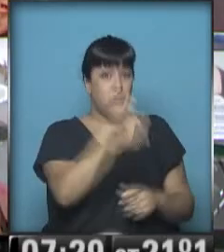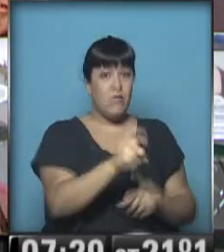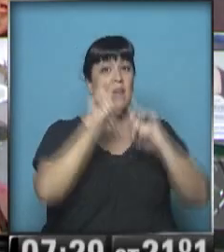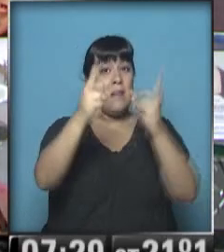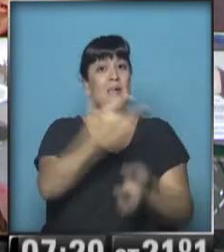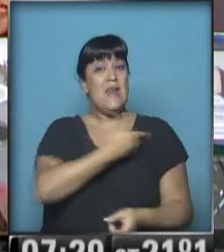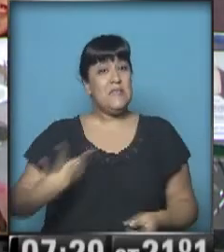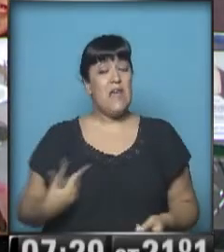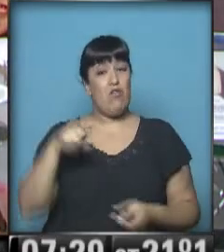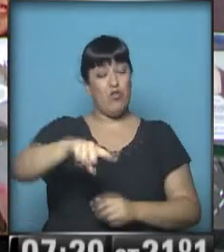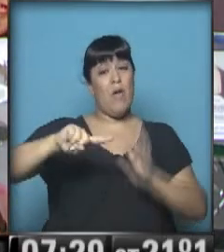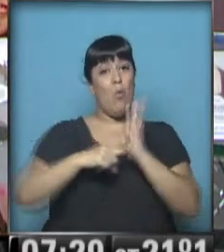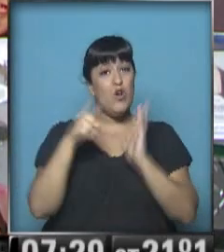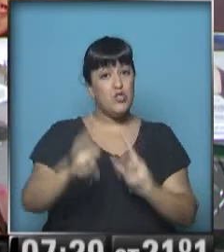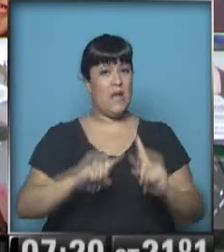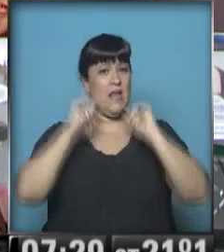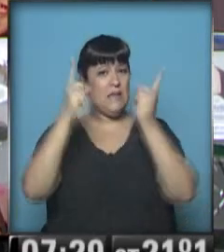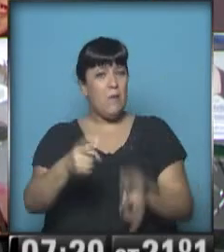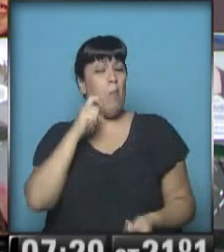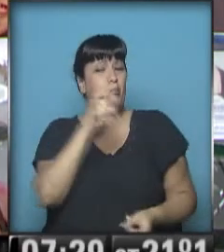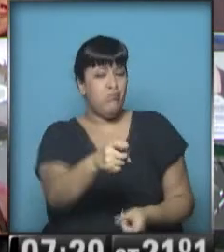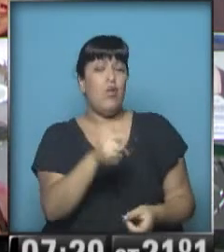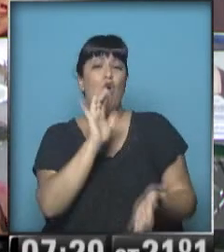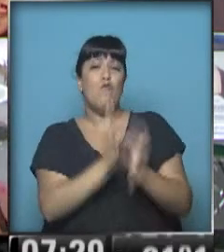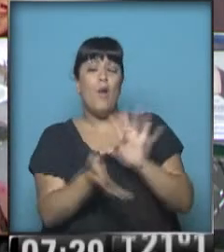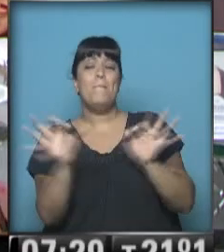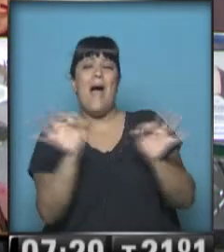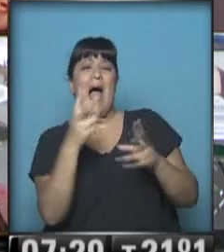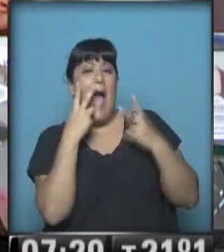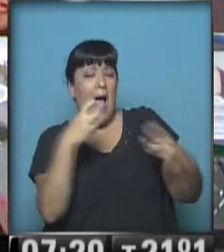ese caso el Estado de la Ciudad de Buenos Aires, el que no cumplió con las inspecciones que correspondían, ¿no?